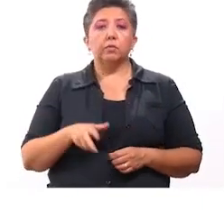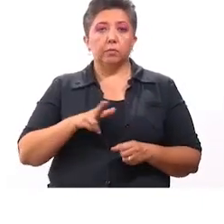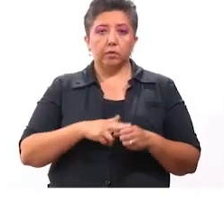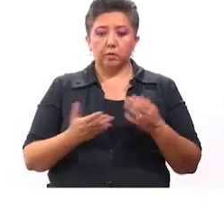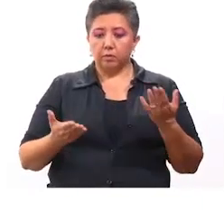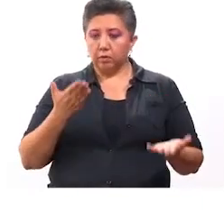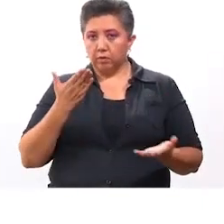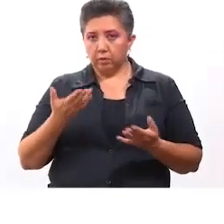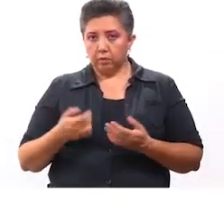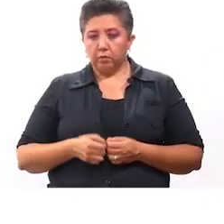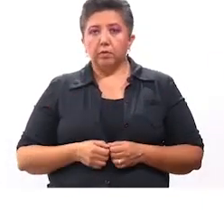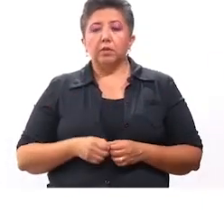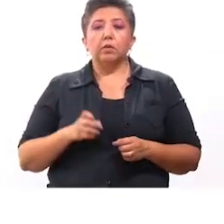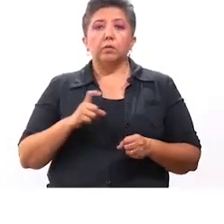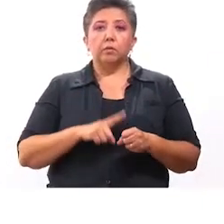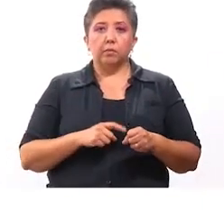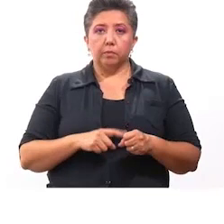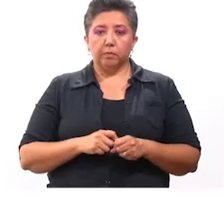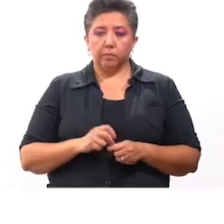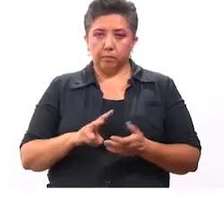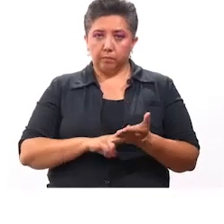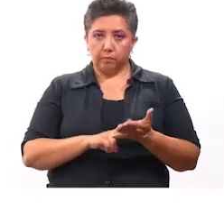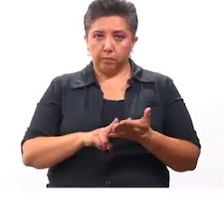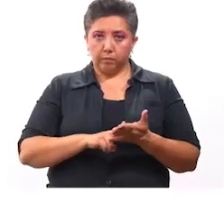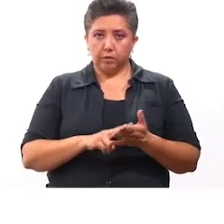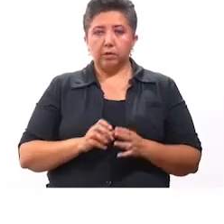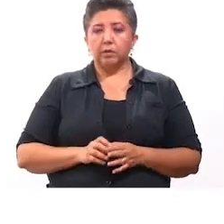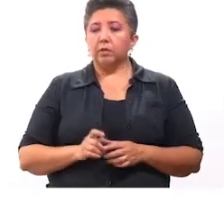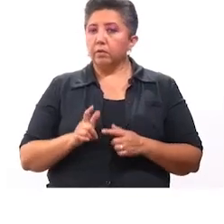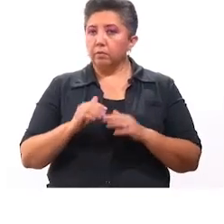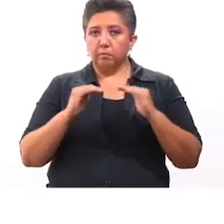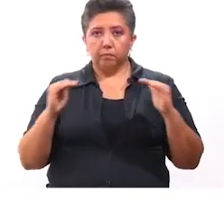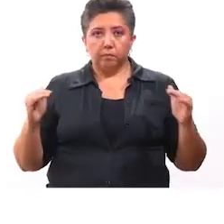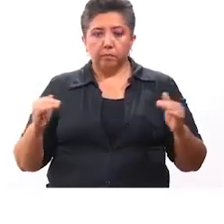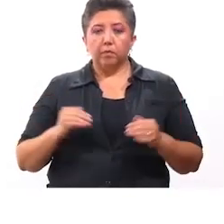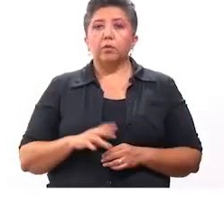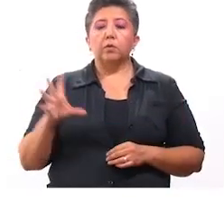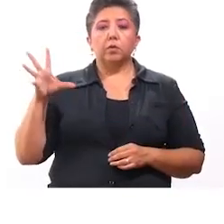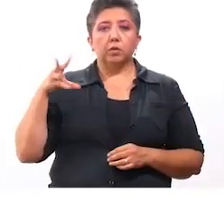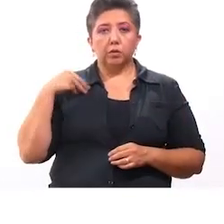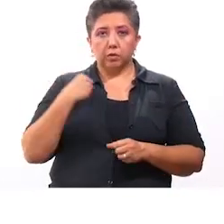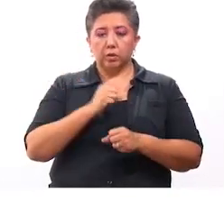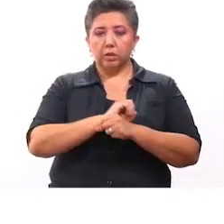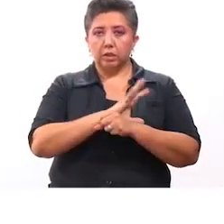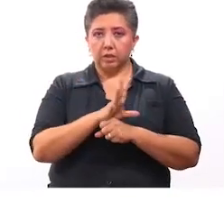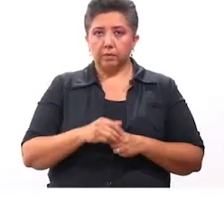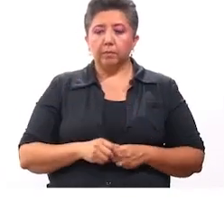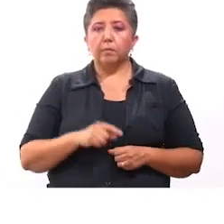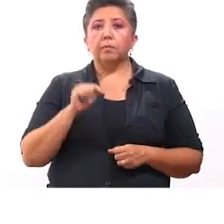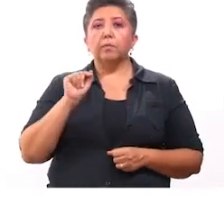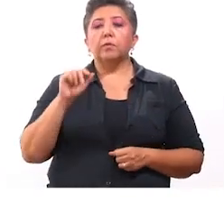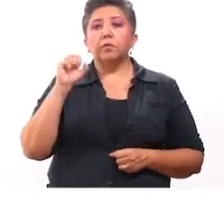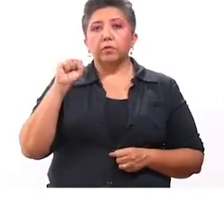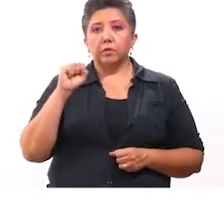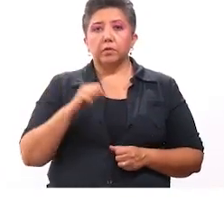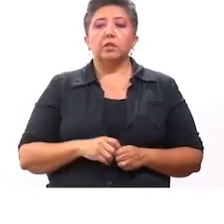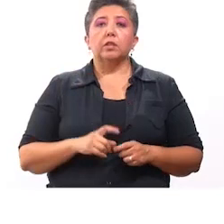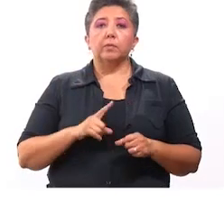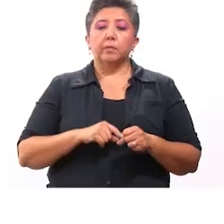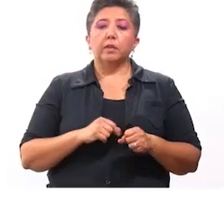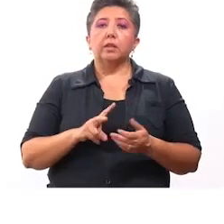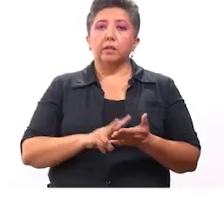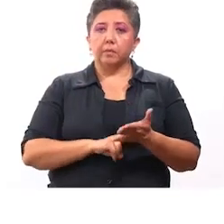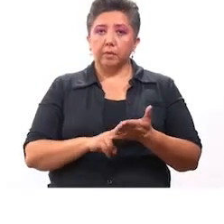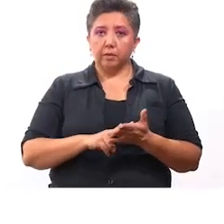la semana con respecto a la anterior está en color verde y estable. El ritmo de contagiosidad del coronavirus es de 0.60, está en